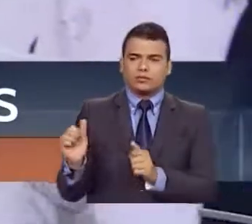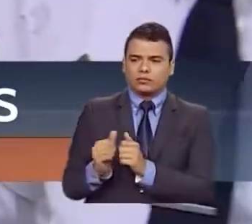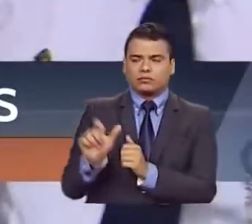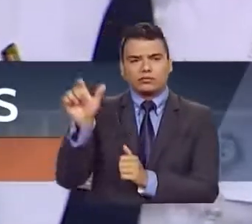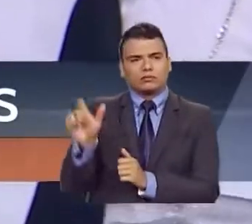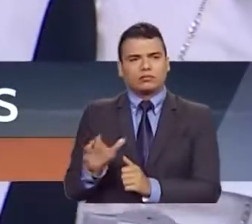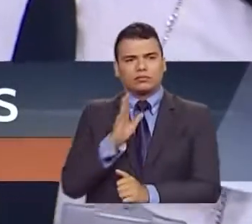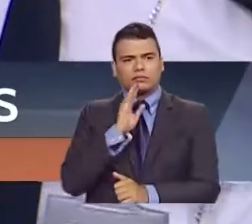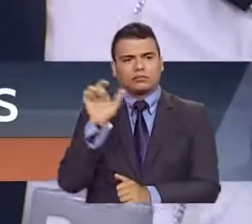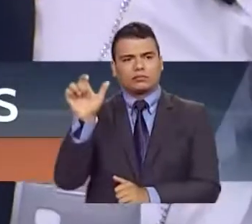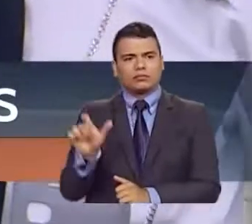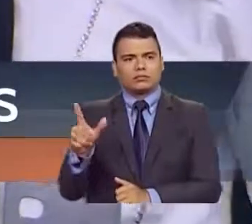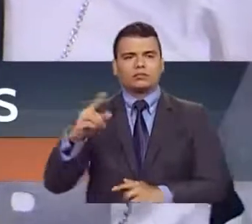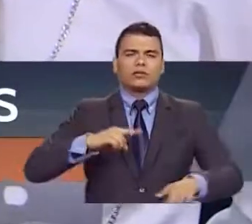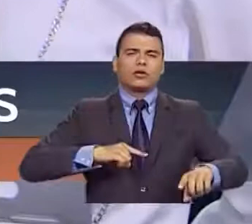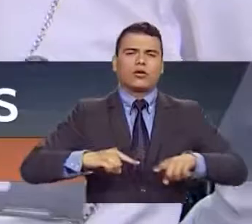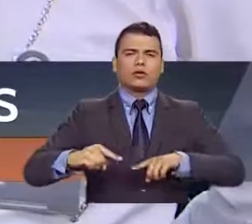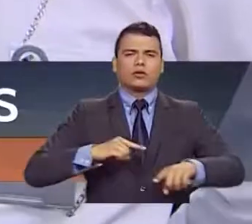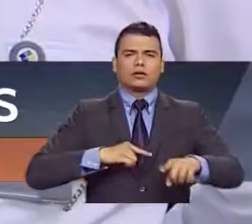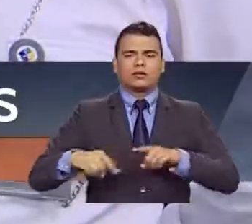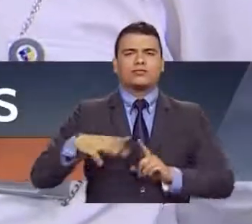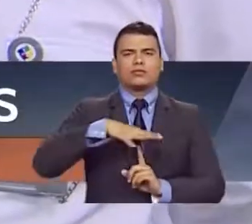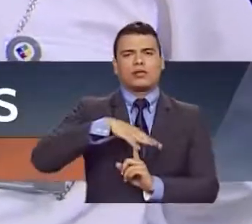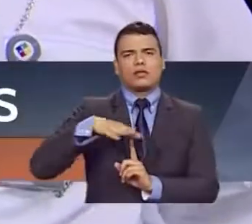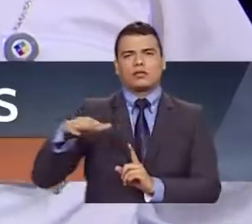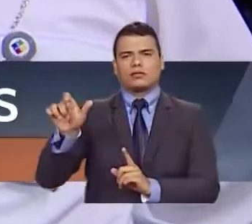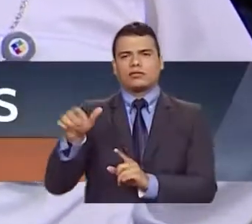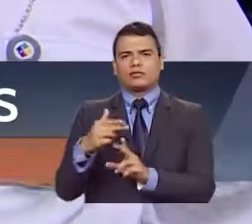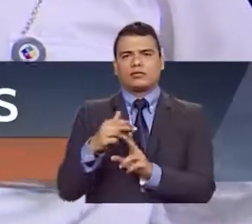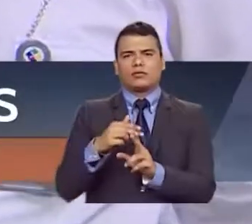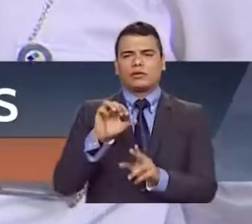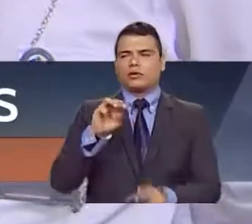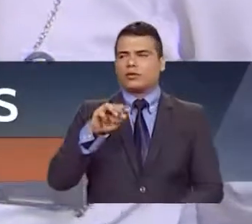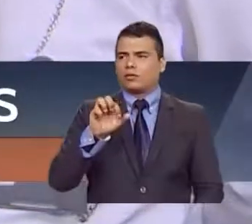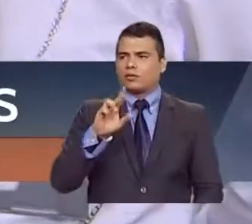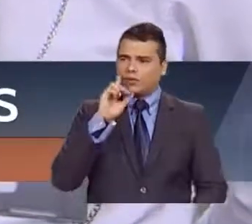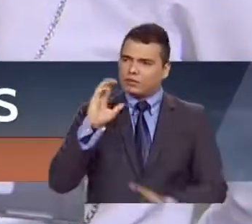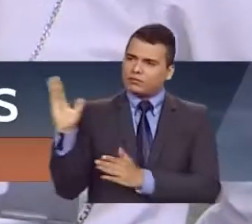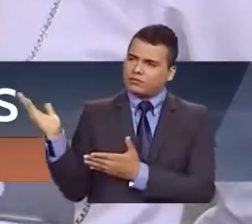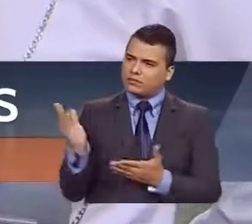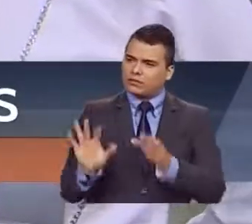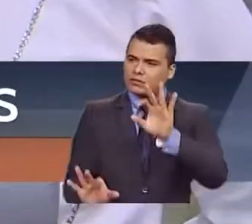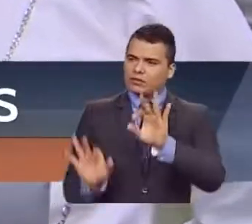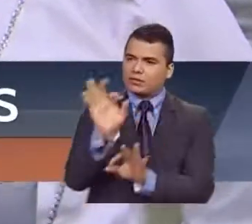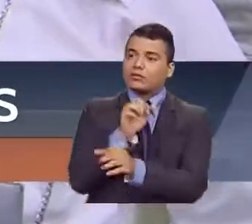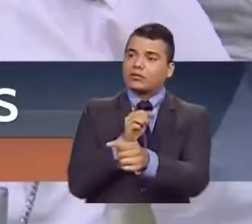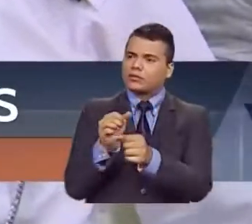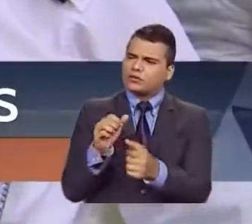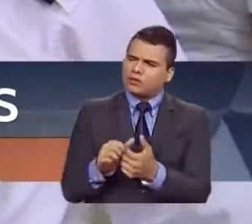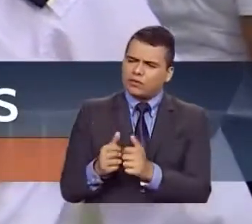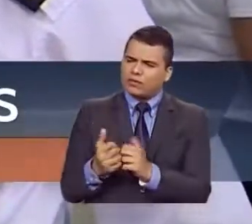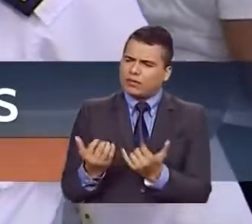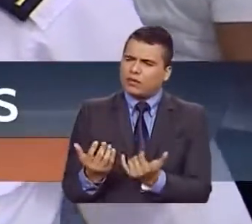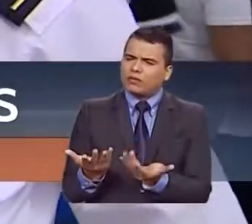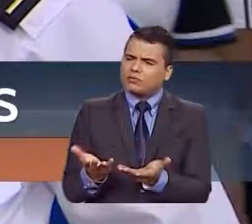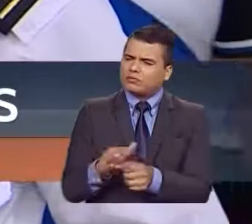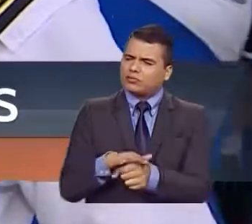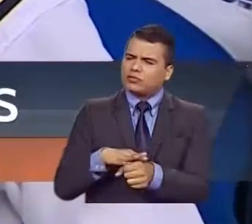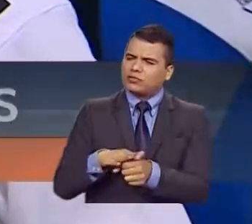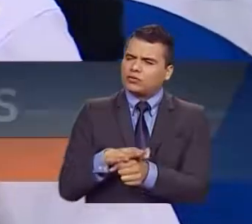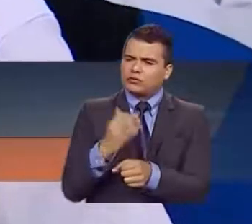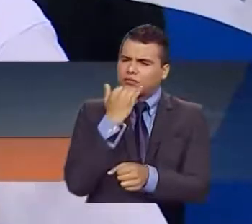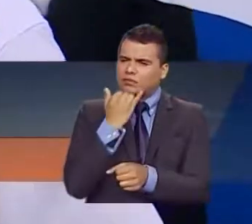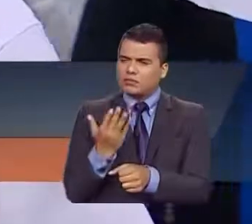en estos momentos el coordinador operativo, el señor Omar Mendoza. Bienvenido a Telepacífico Noticias, la problemática en este momento. Sí, buenas noches,